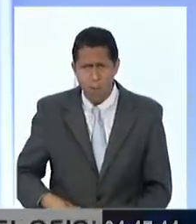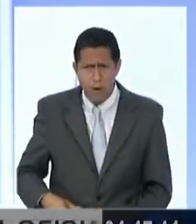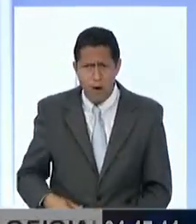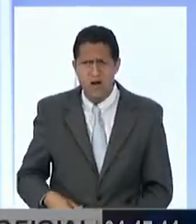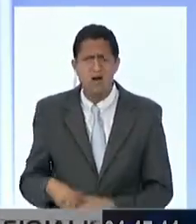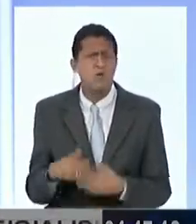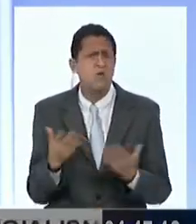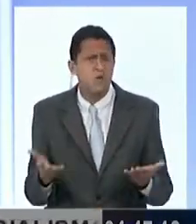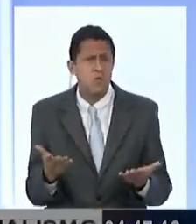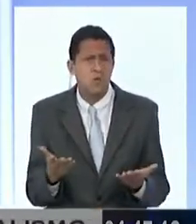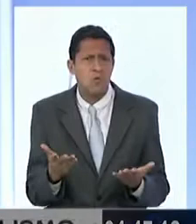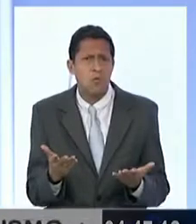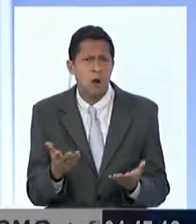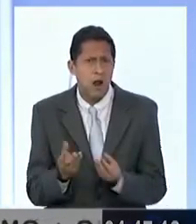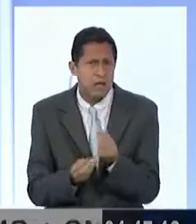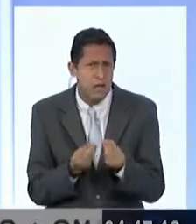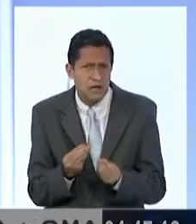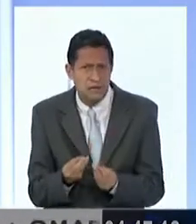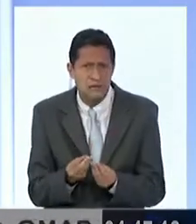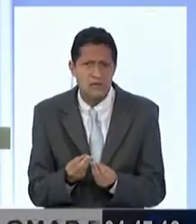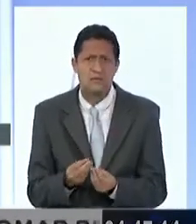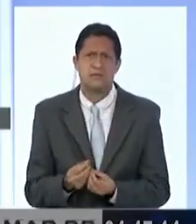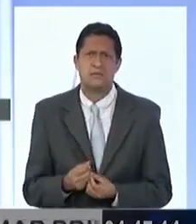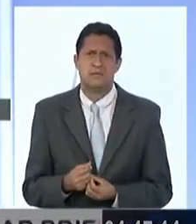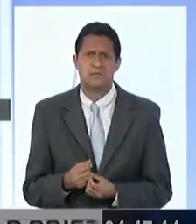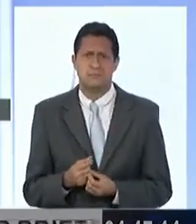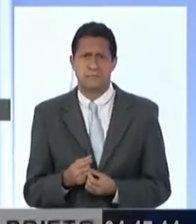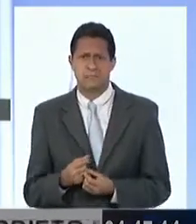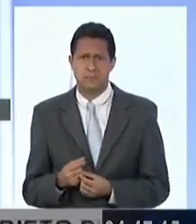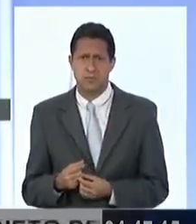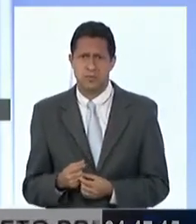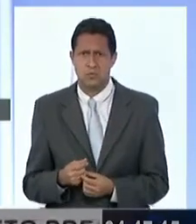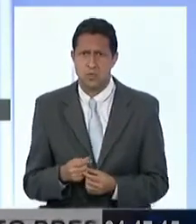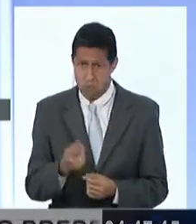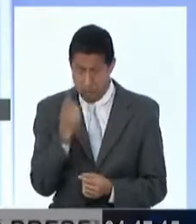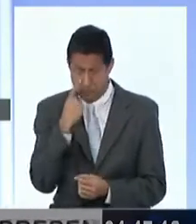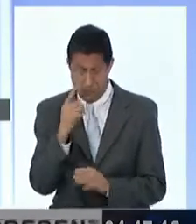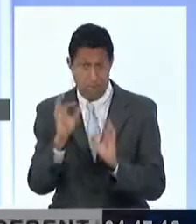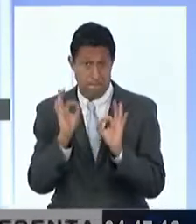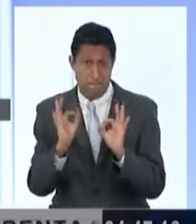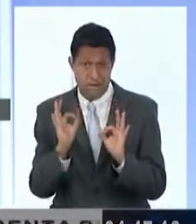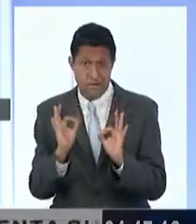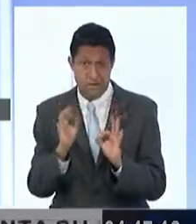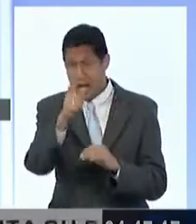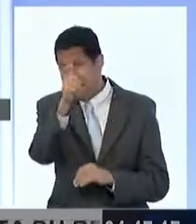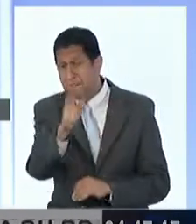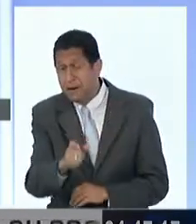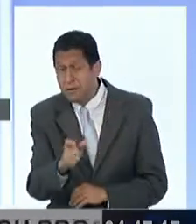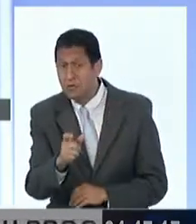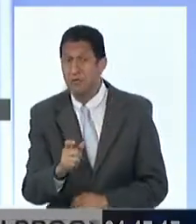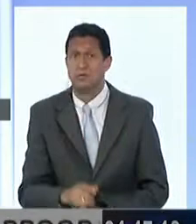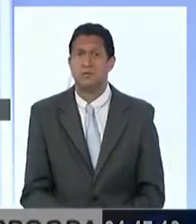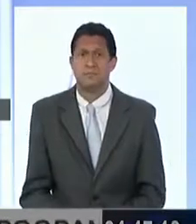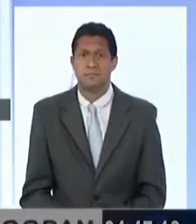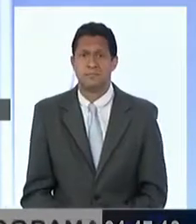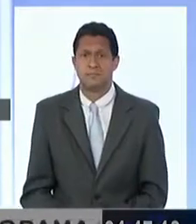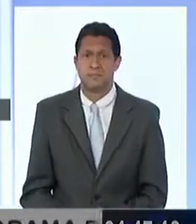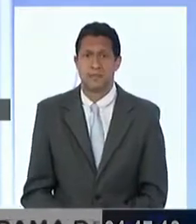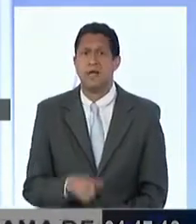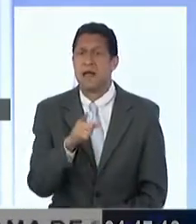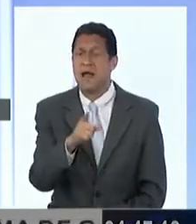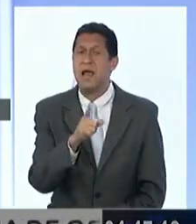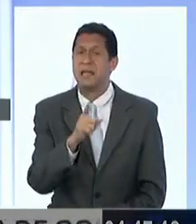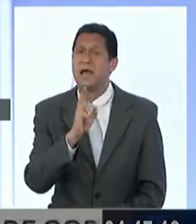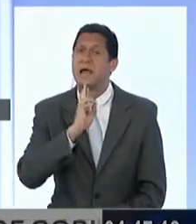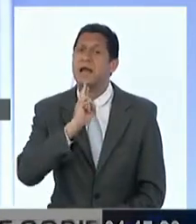otro tipo de tratamiento para hacer pues una atención especializada individualizada con el tema de fibromas yo quiero que